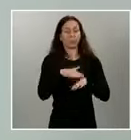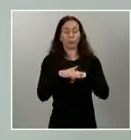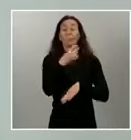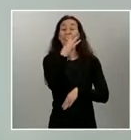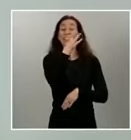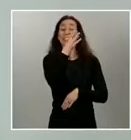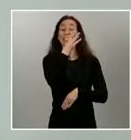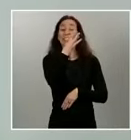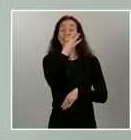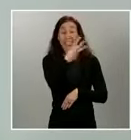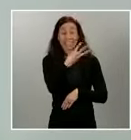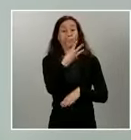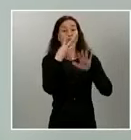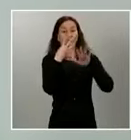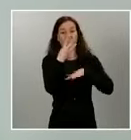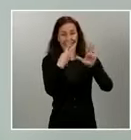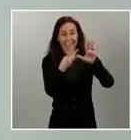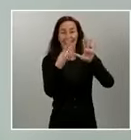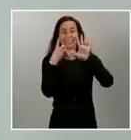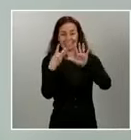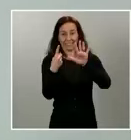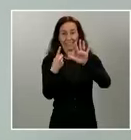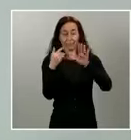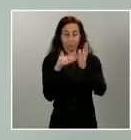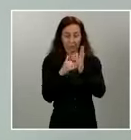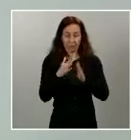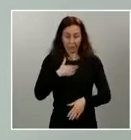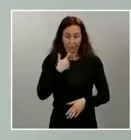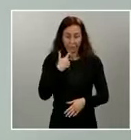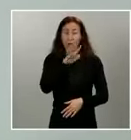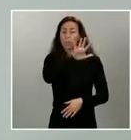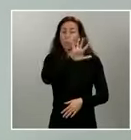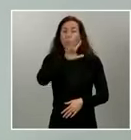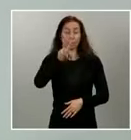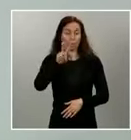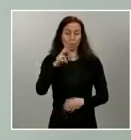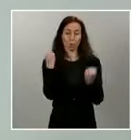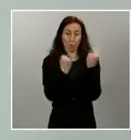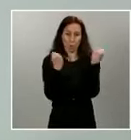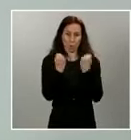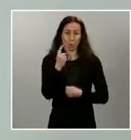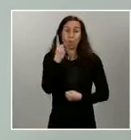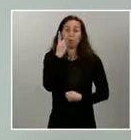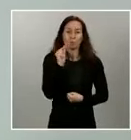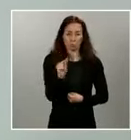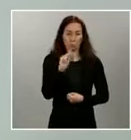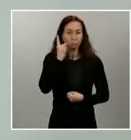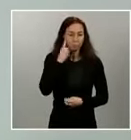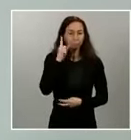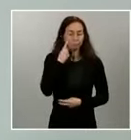376.000 vehículos, es decir, 52 vehículos por minuto. Esto nos ha llevado a formular un total